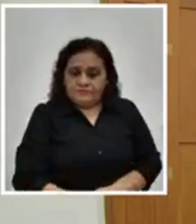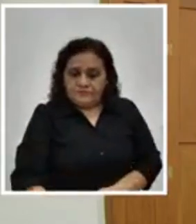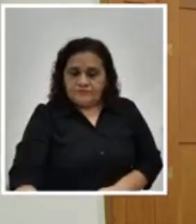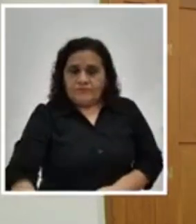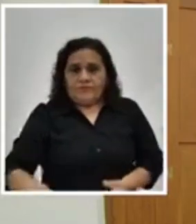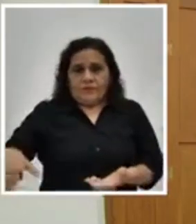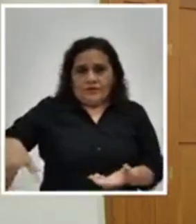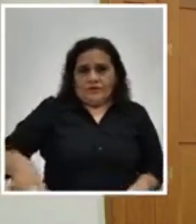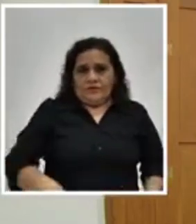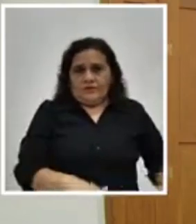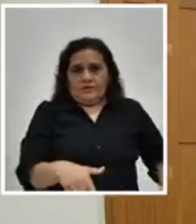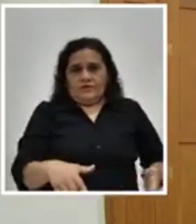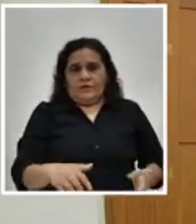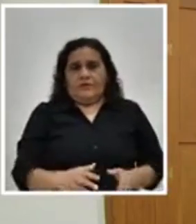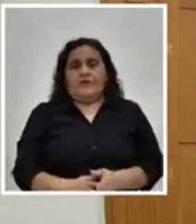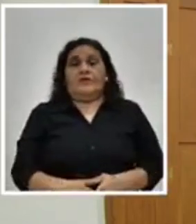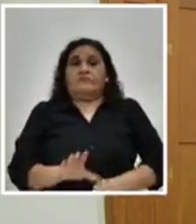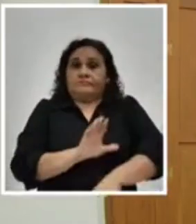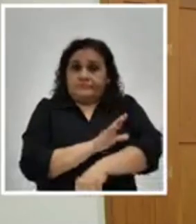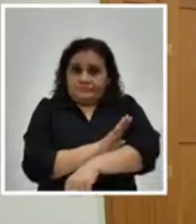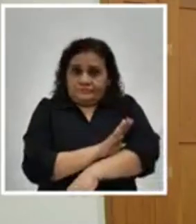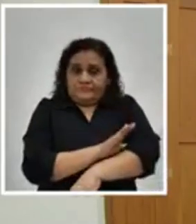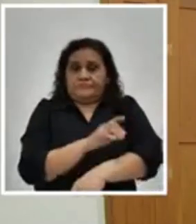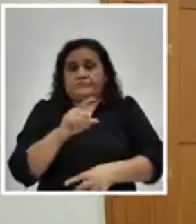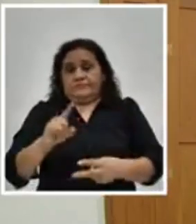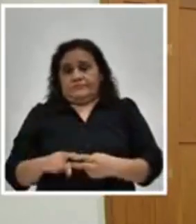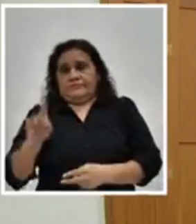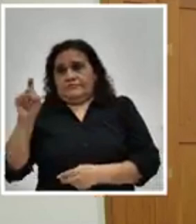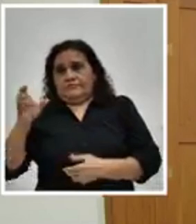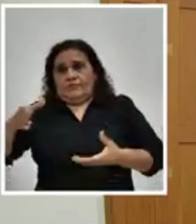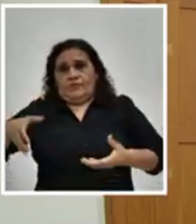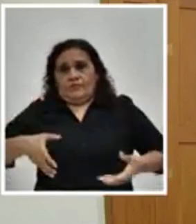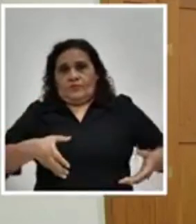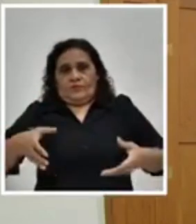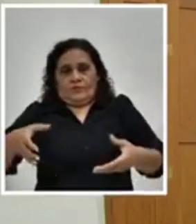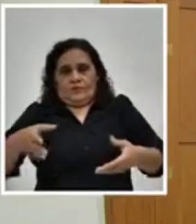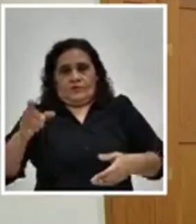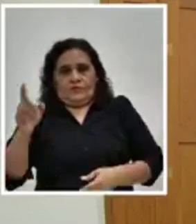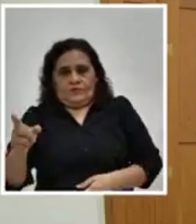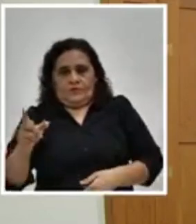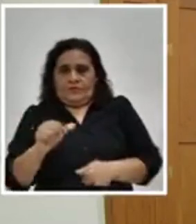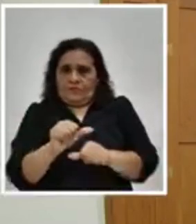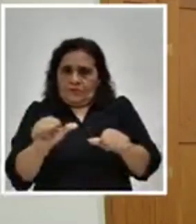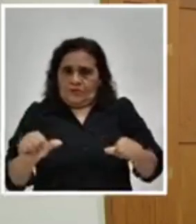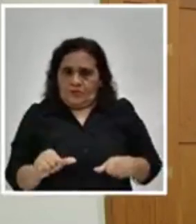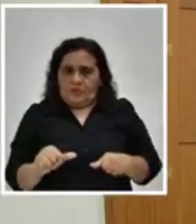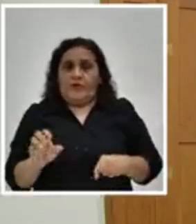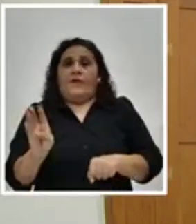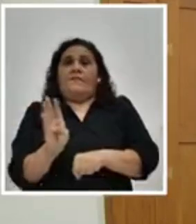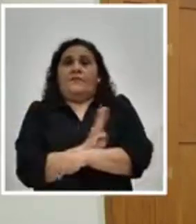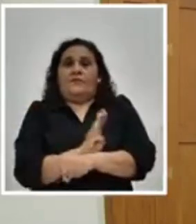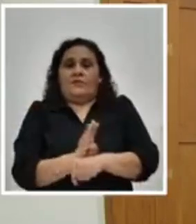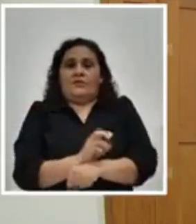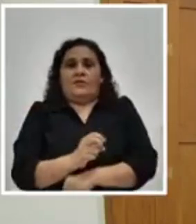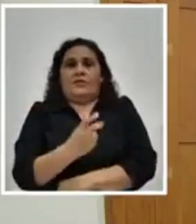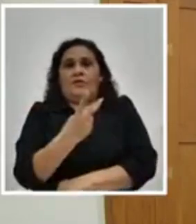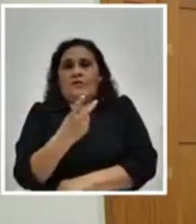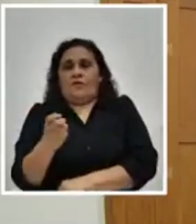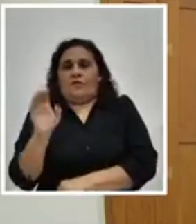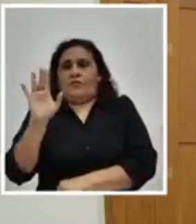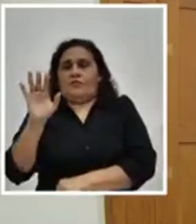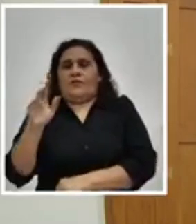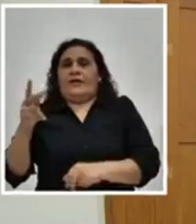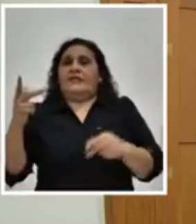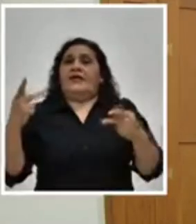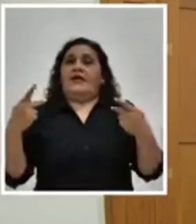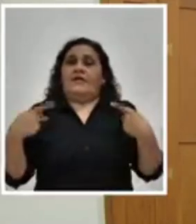la ampliación de la red eléctrica y de agua potable en la zona del Ibey, beneficiando a 250